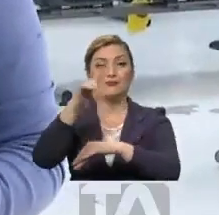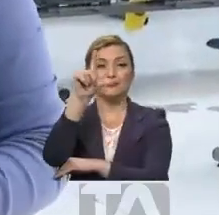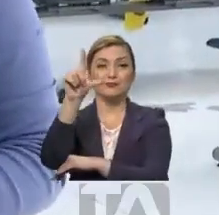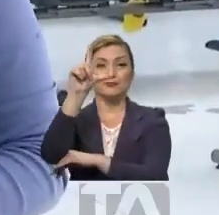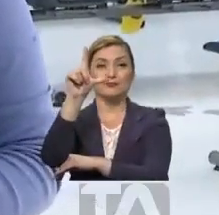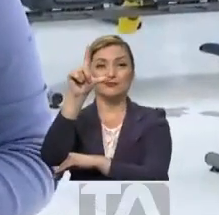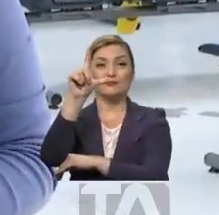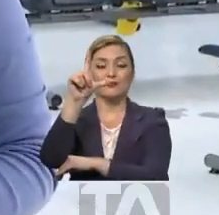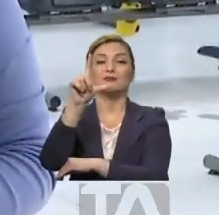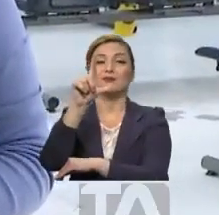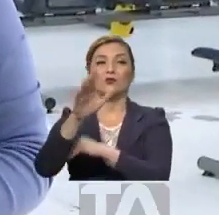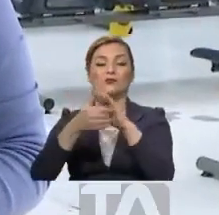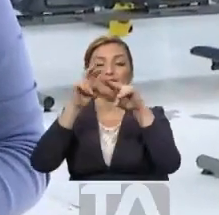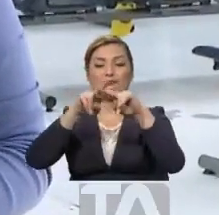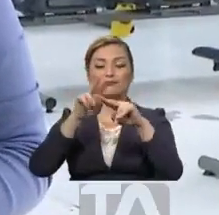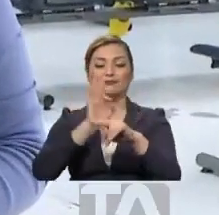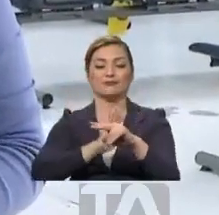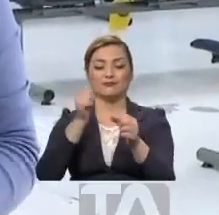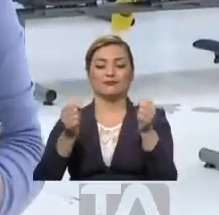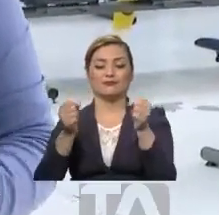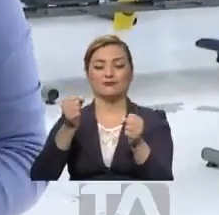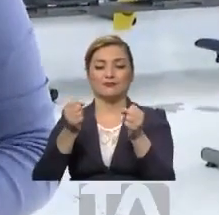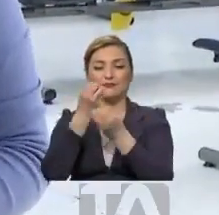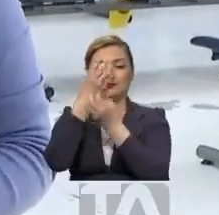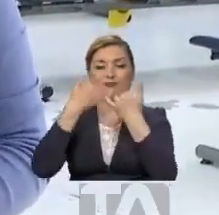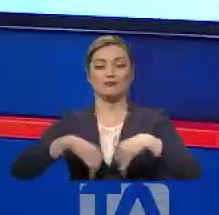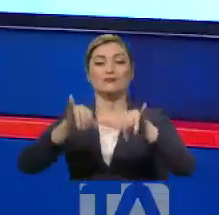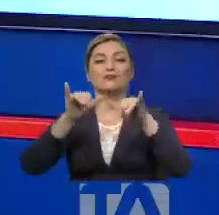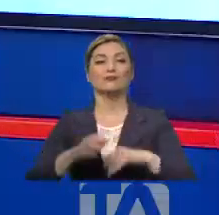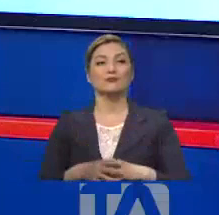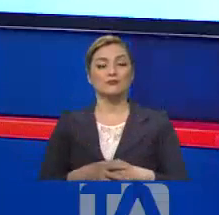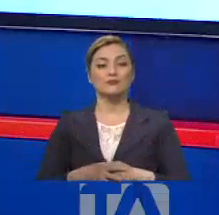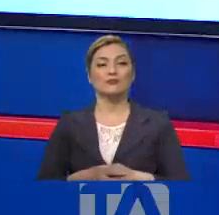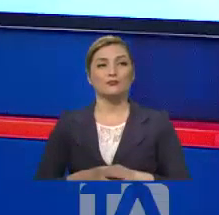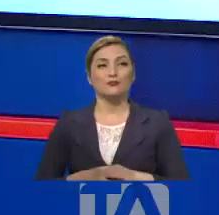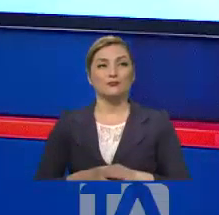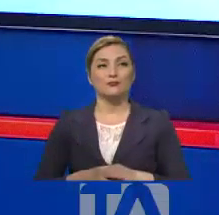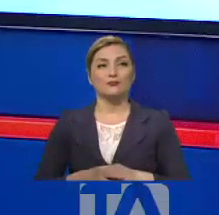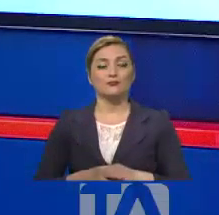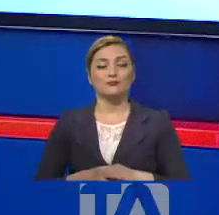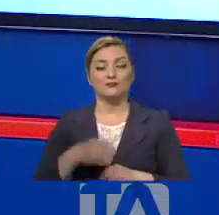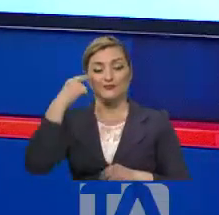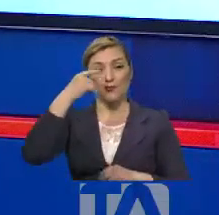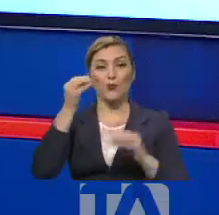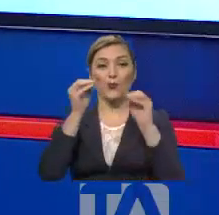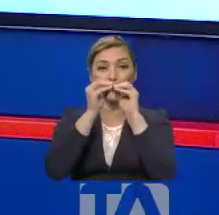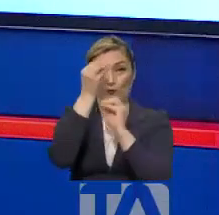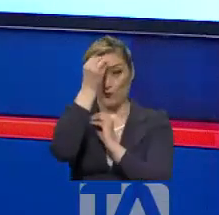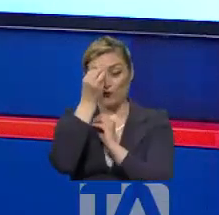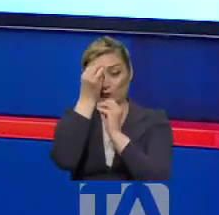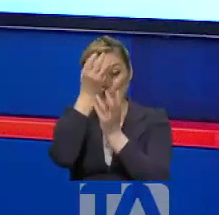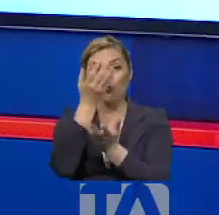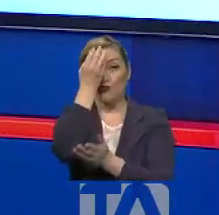lunes ya se retoma la revisión vehicular. Con esta información regresamos a estudios. Isabel, tú tienes más de información. Muy buen